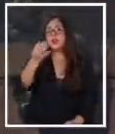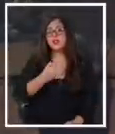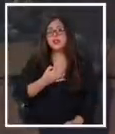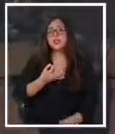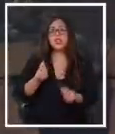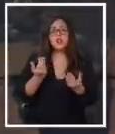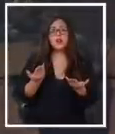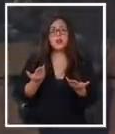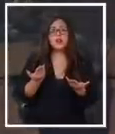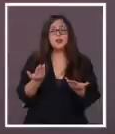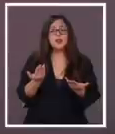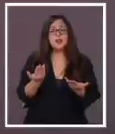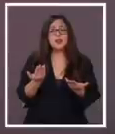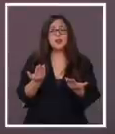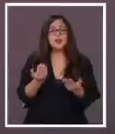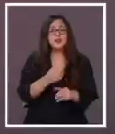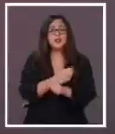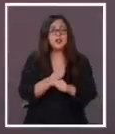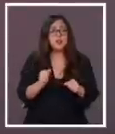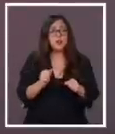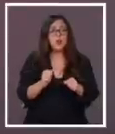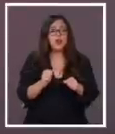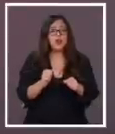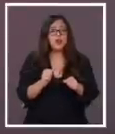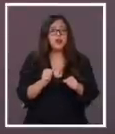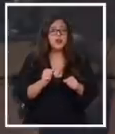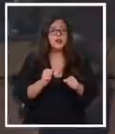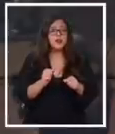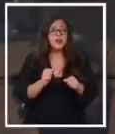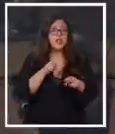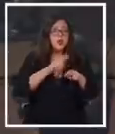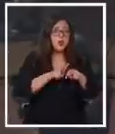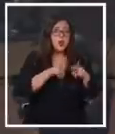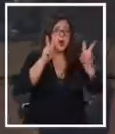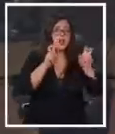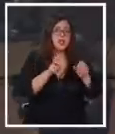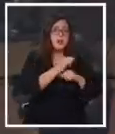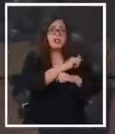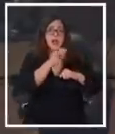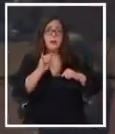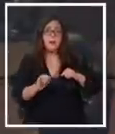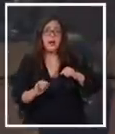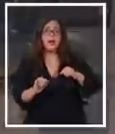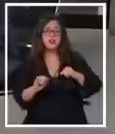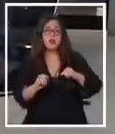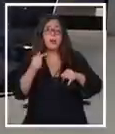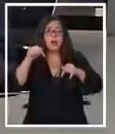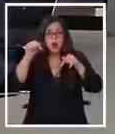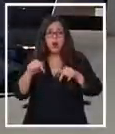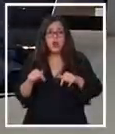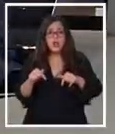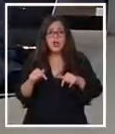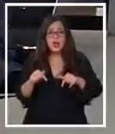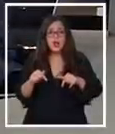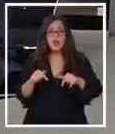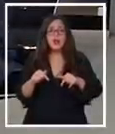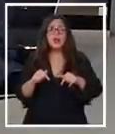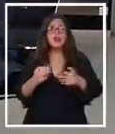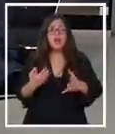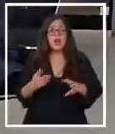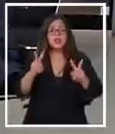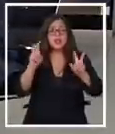hacen digamos a corto plazo pero hay un tema de la seguridad que hoy día está afectando que usted dice a las personas